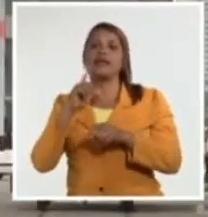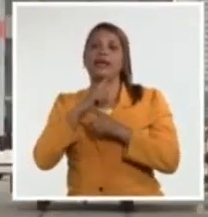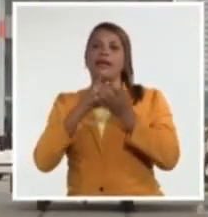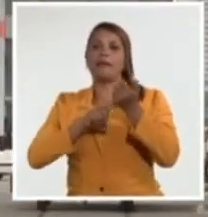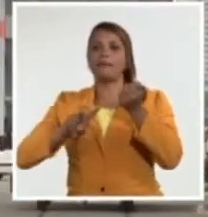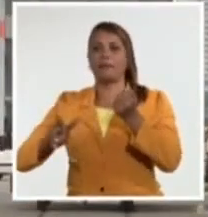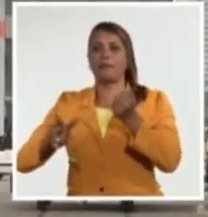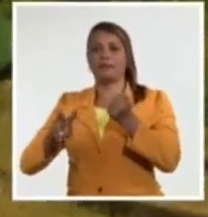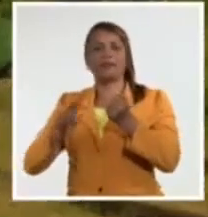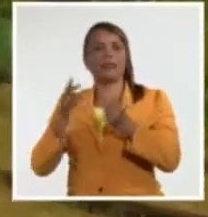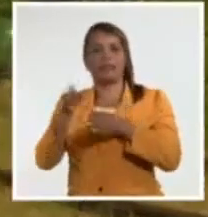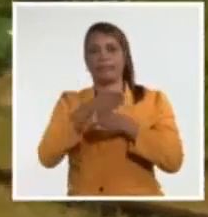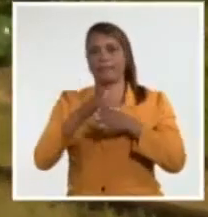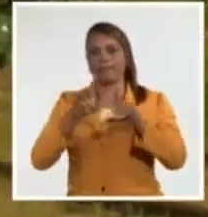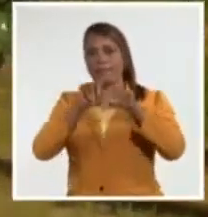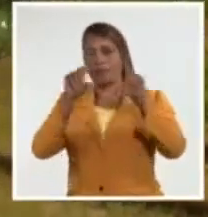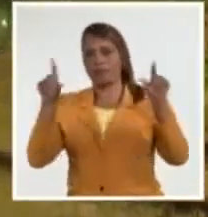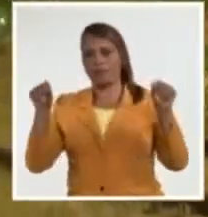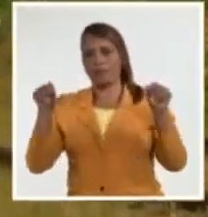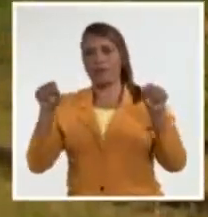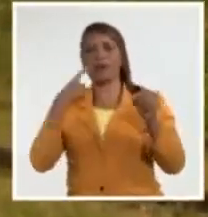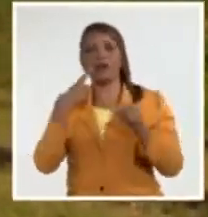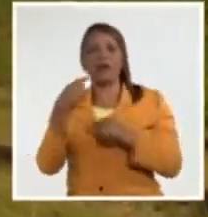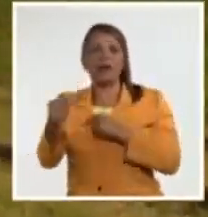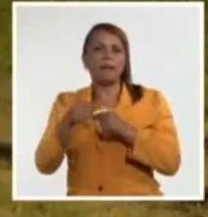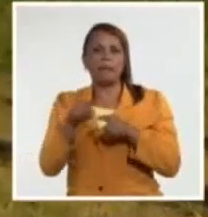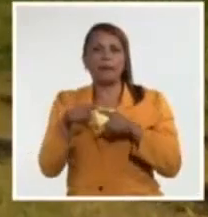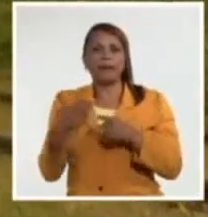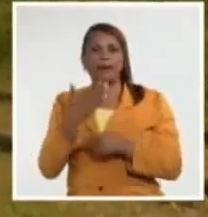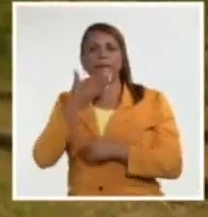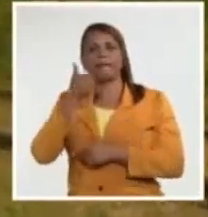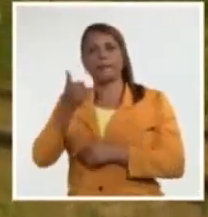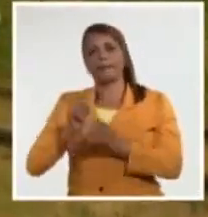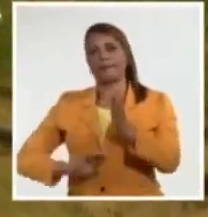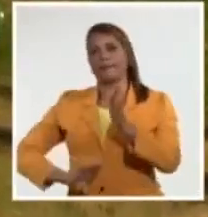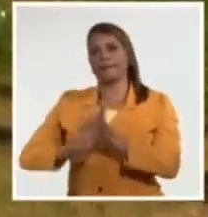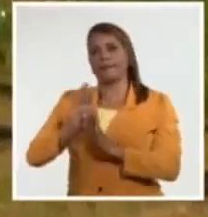a corta distancias para favorecer el desarrollo.